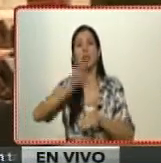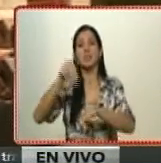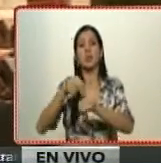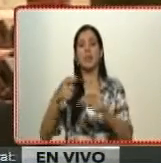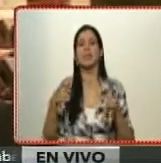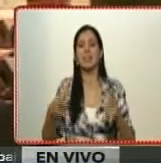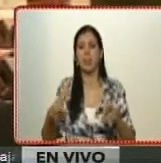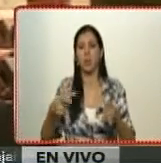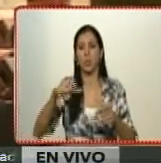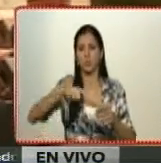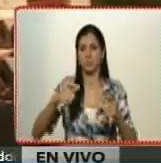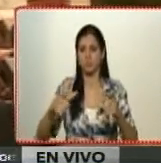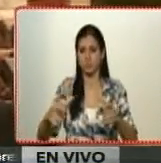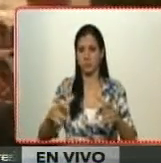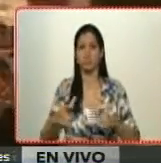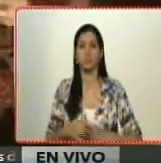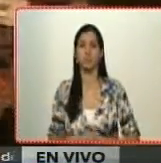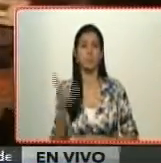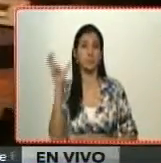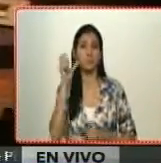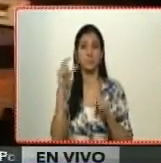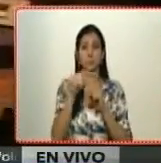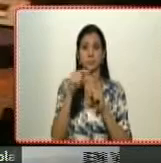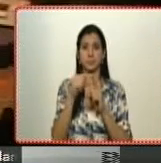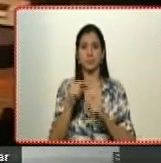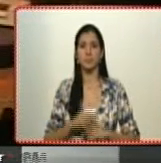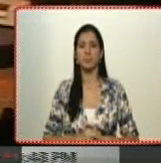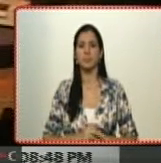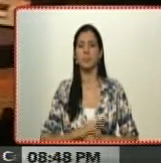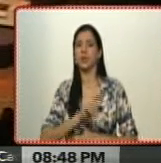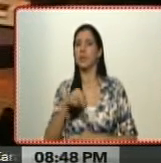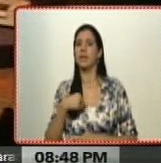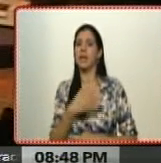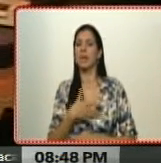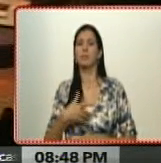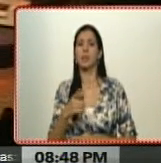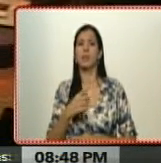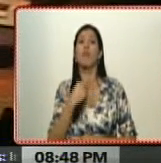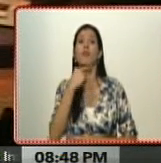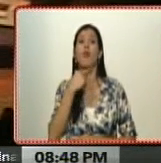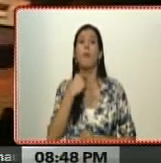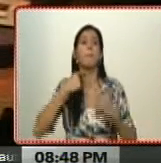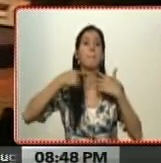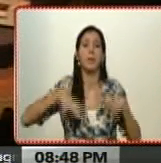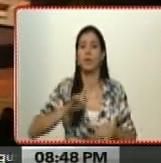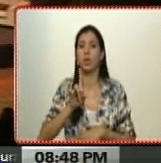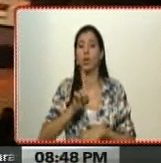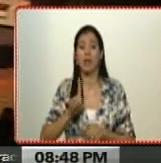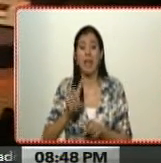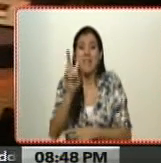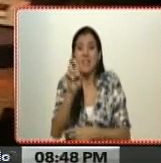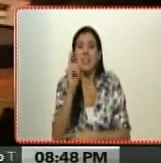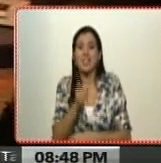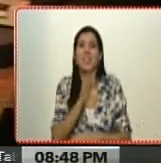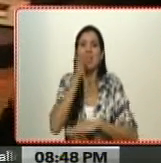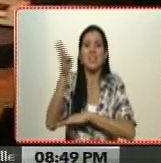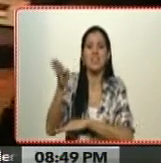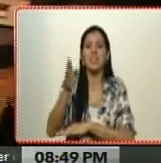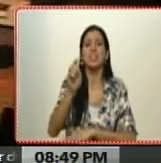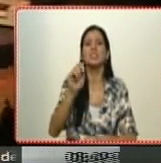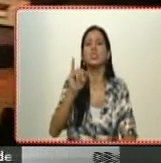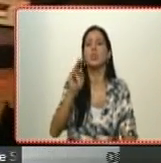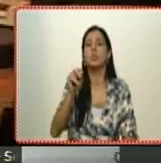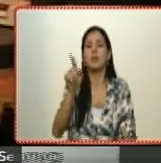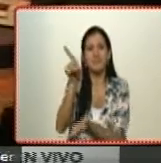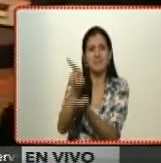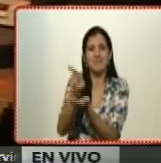Escuchemos. No, lo que pasa es que, ¿sabes qué es lo que pasa? Que nosotros no queremos que ustedes se queden roncos porque tienen que ir para Tunal Fuerte el viernes.